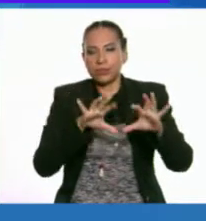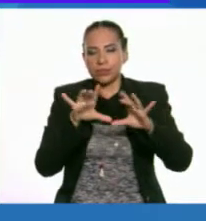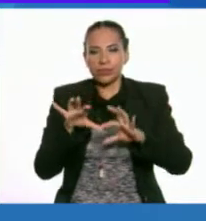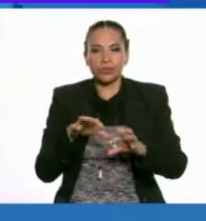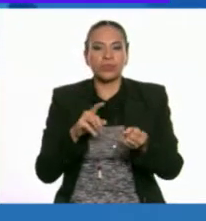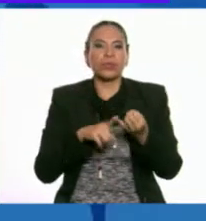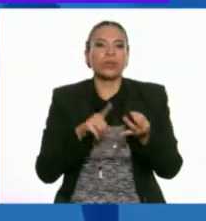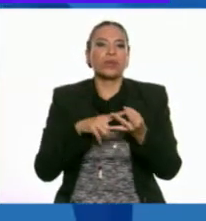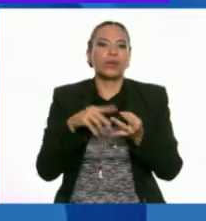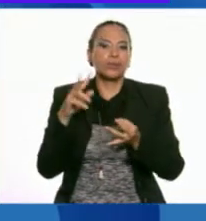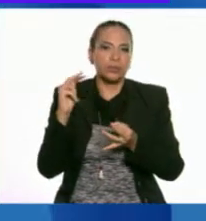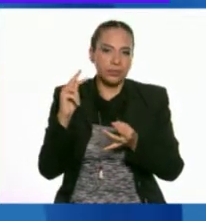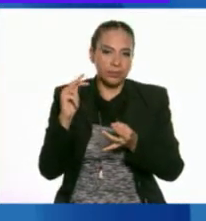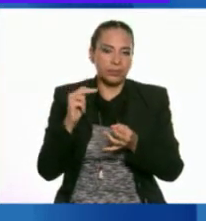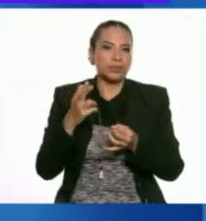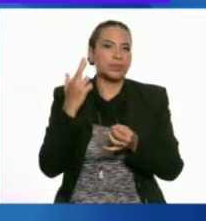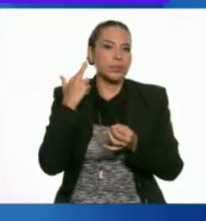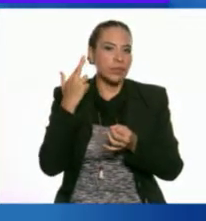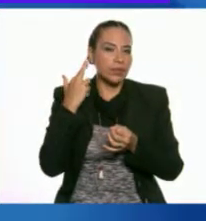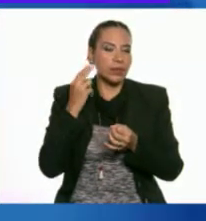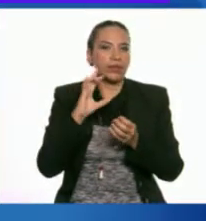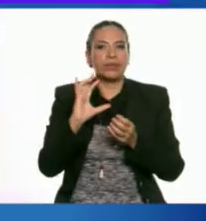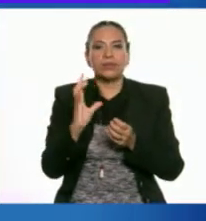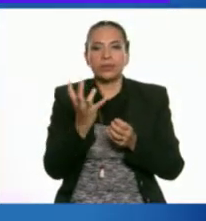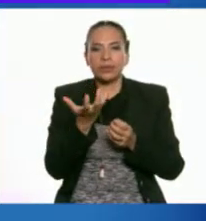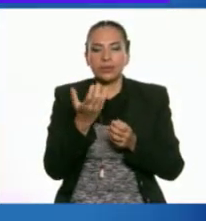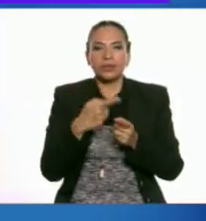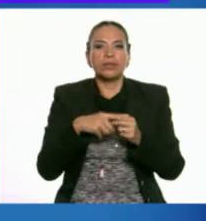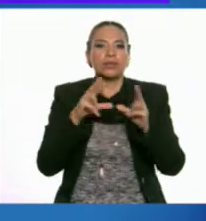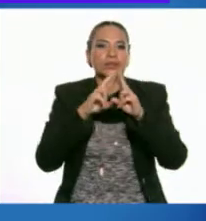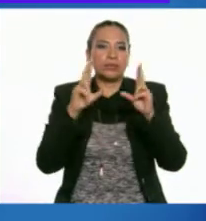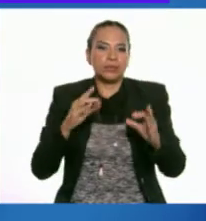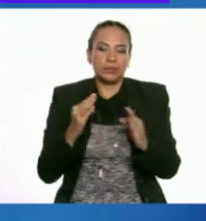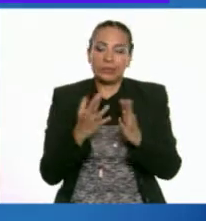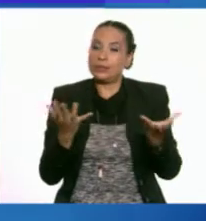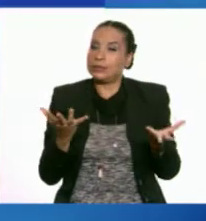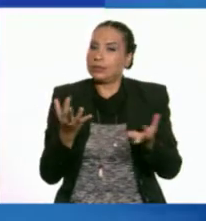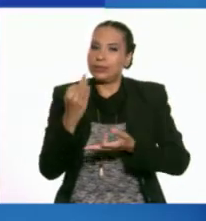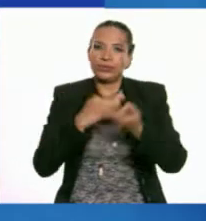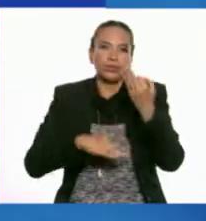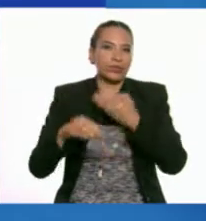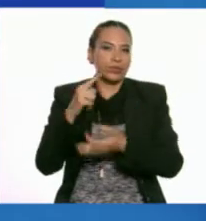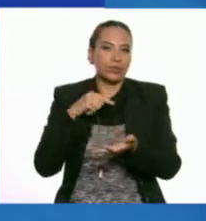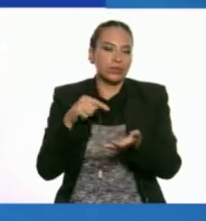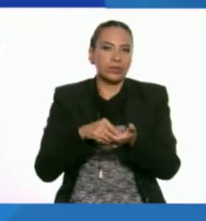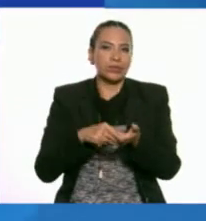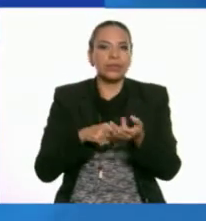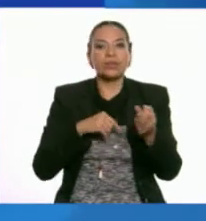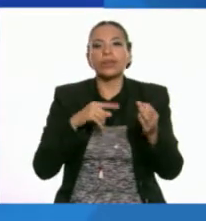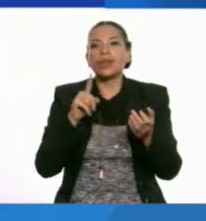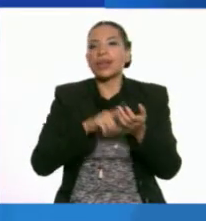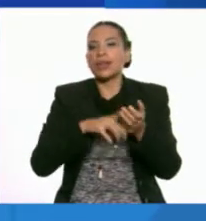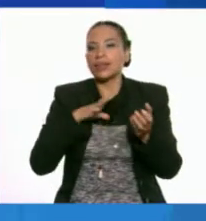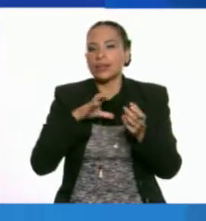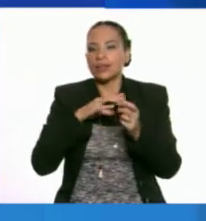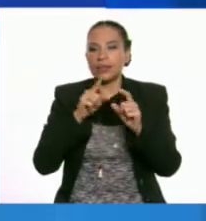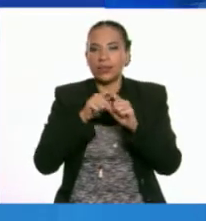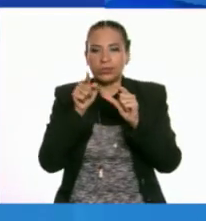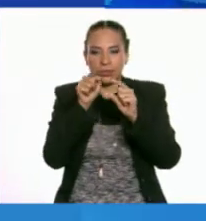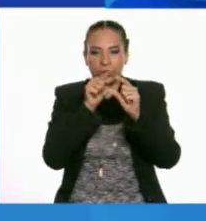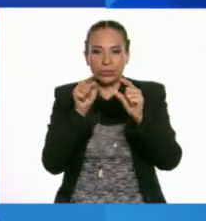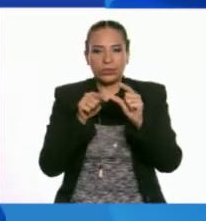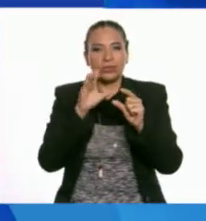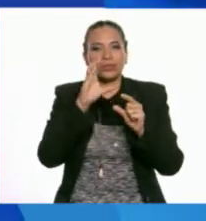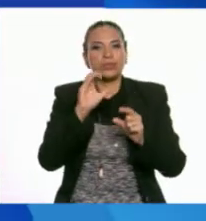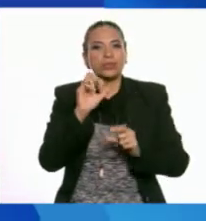computadoras, o en la televisión, en la radio, en los microondas, en el refri, híjole, en casi todos lados. Y trabajan con un circuito. Un